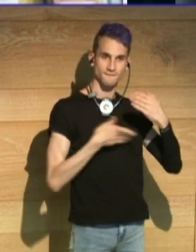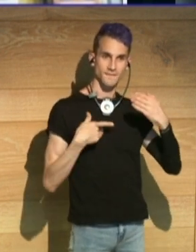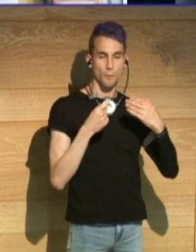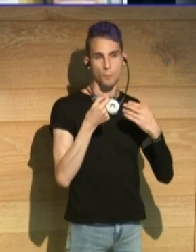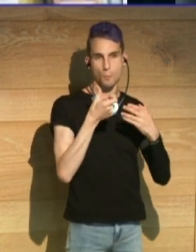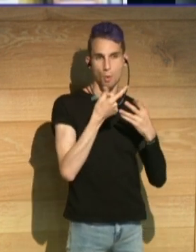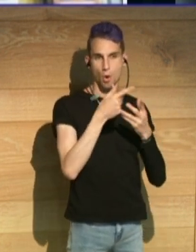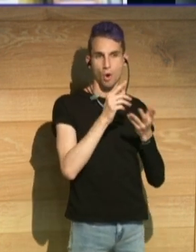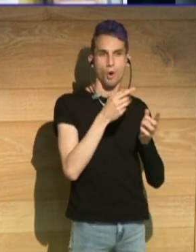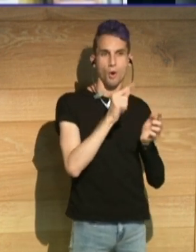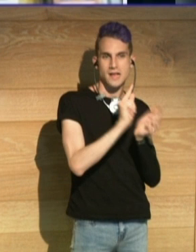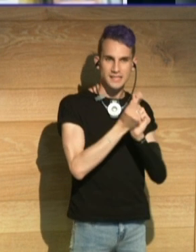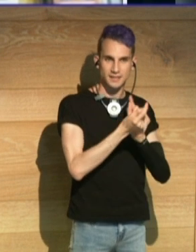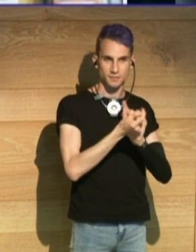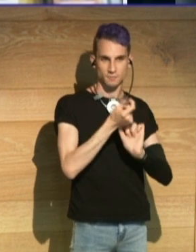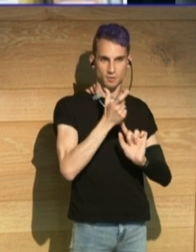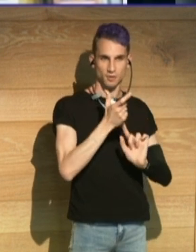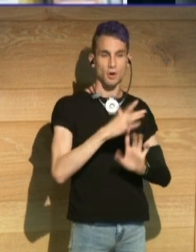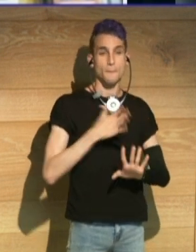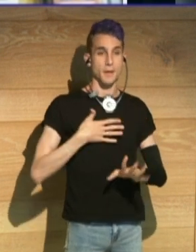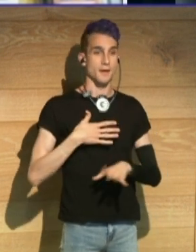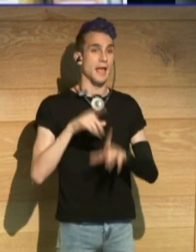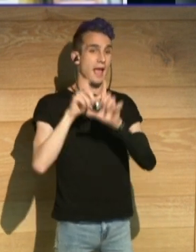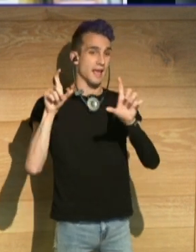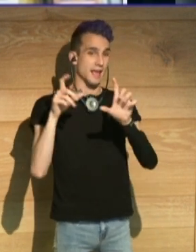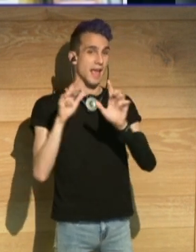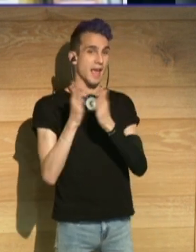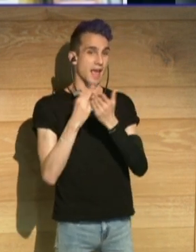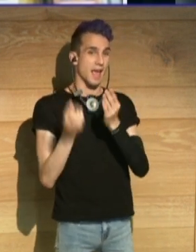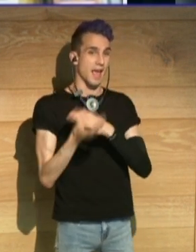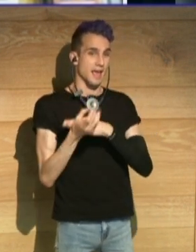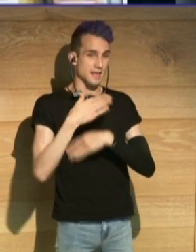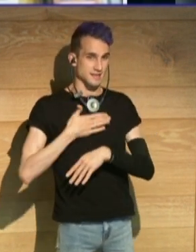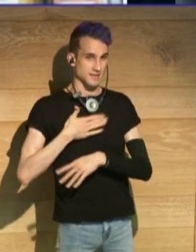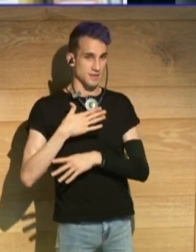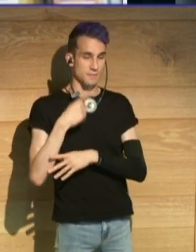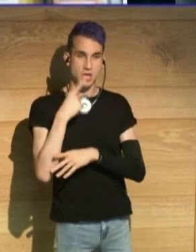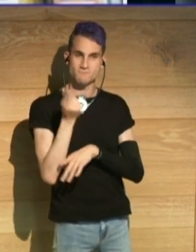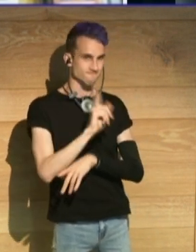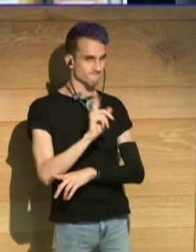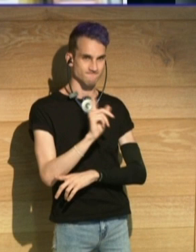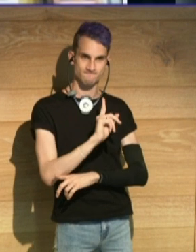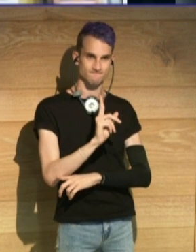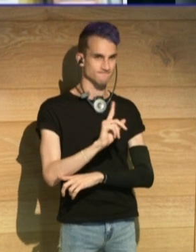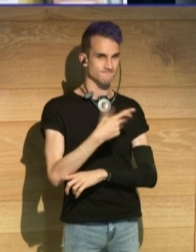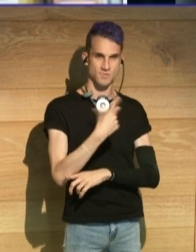clave pop, pero la editorial italiana, es decir, Bonpiane, afortunadamente me dijo, no, no, está bien, no va bien.